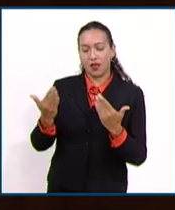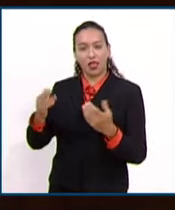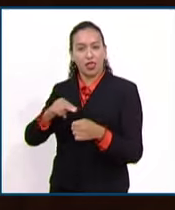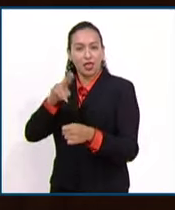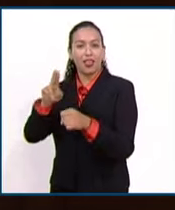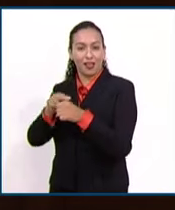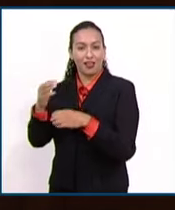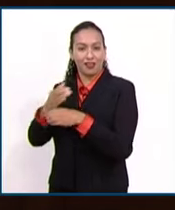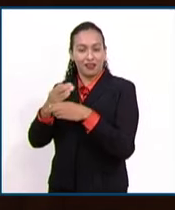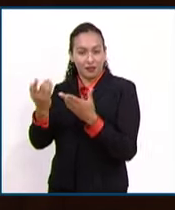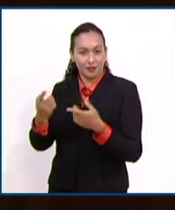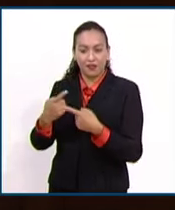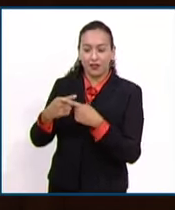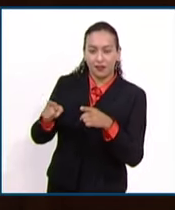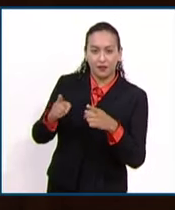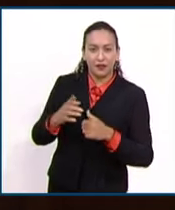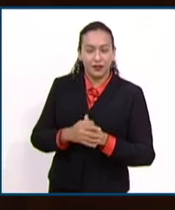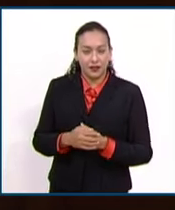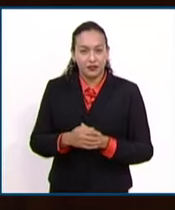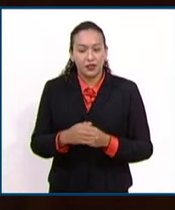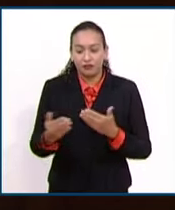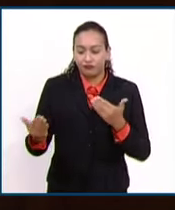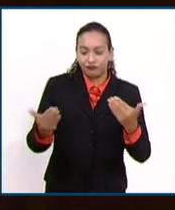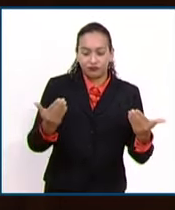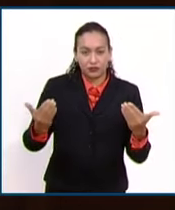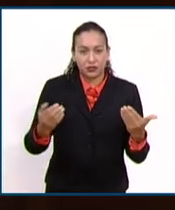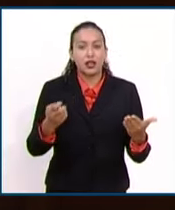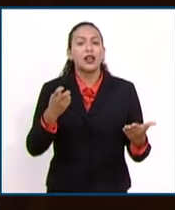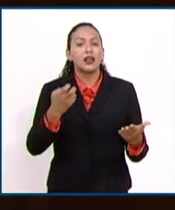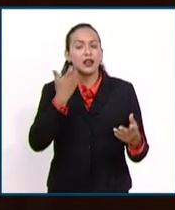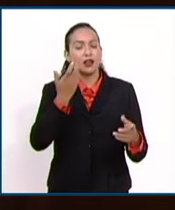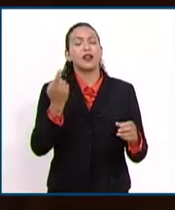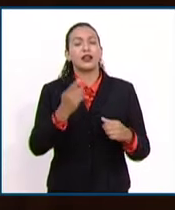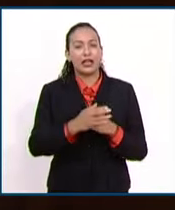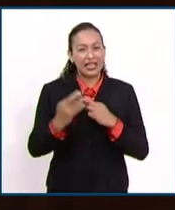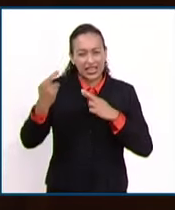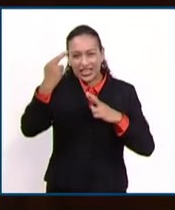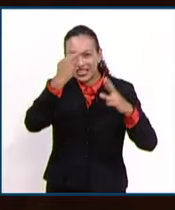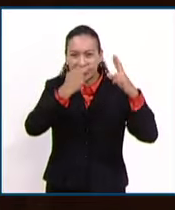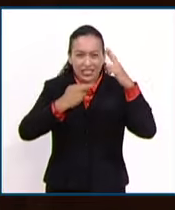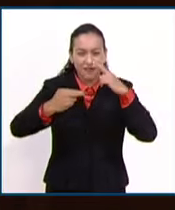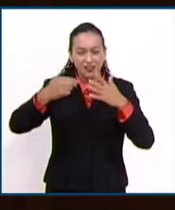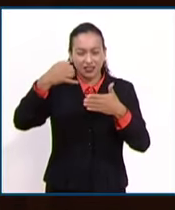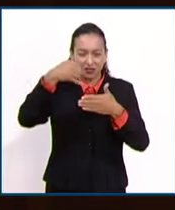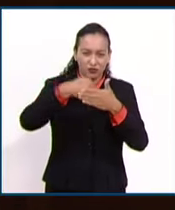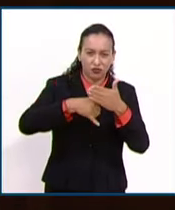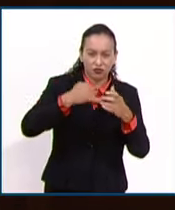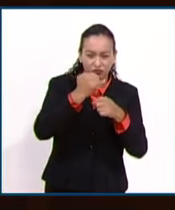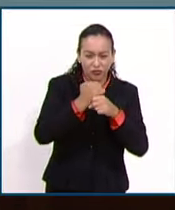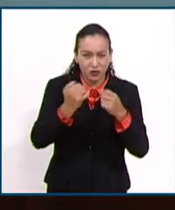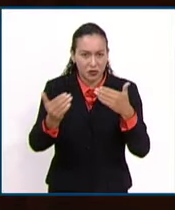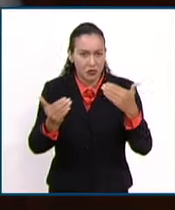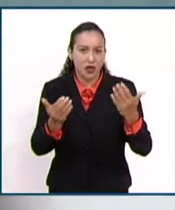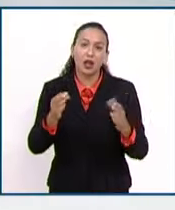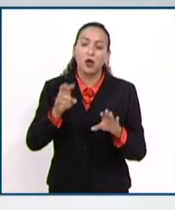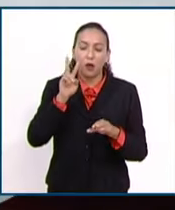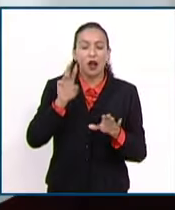de diversos productos frente a los cuales pretende que se revise el posible trato desigual.